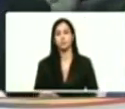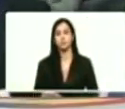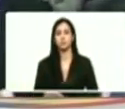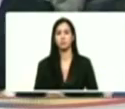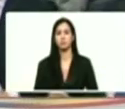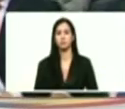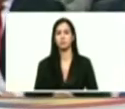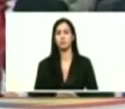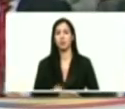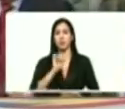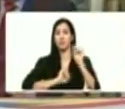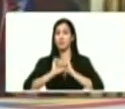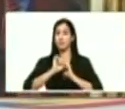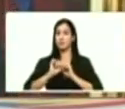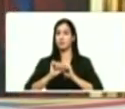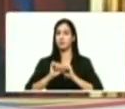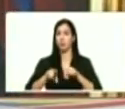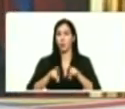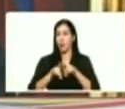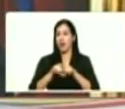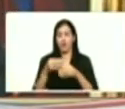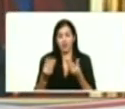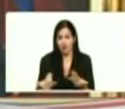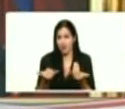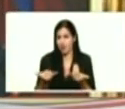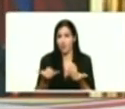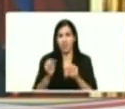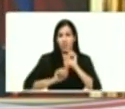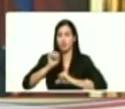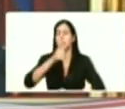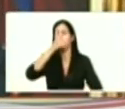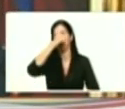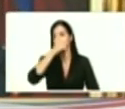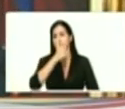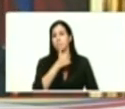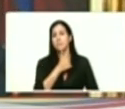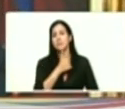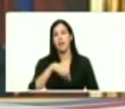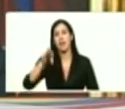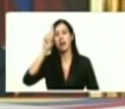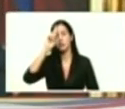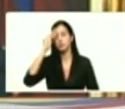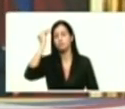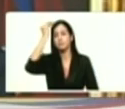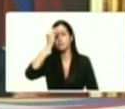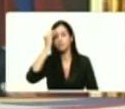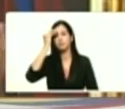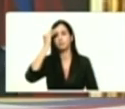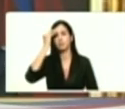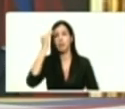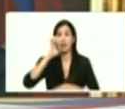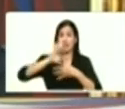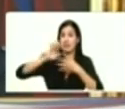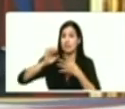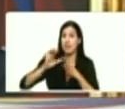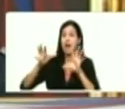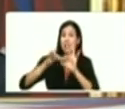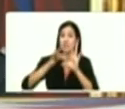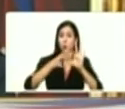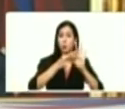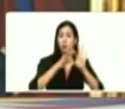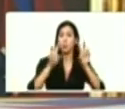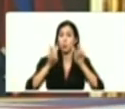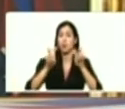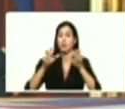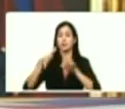la defensa como estamos haciendo con paciencia con la razón con estrategia con articulación en la nueva